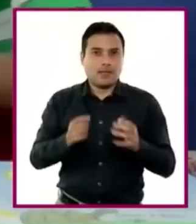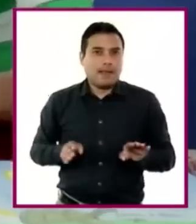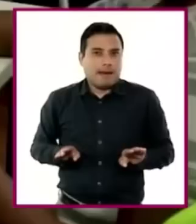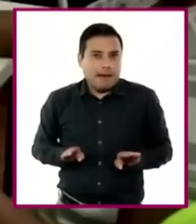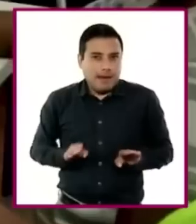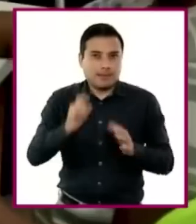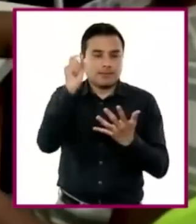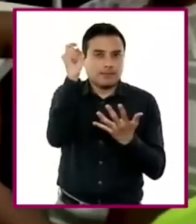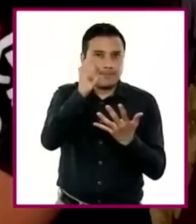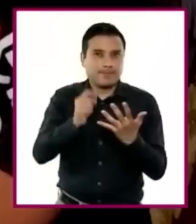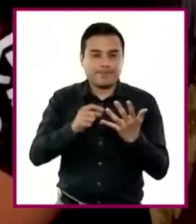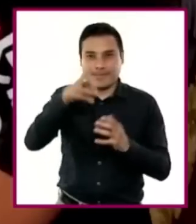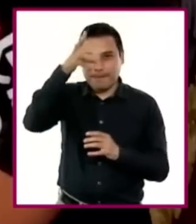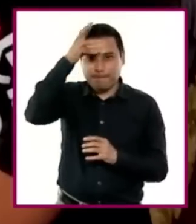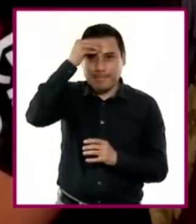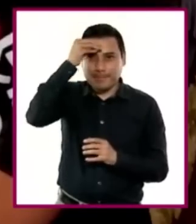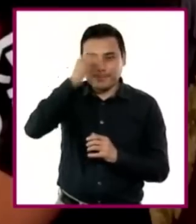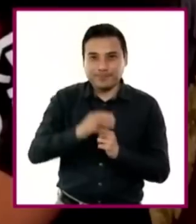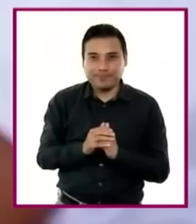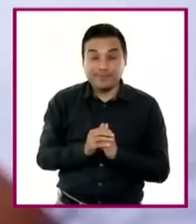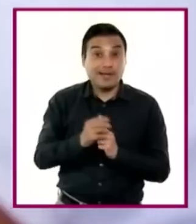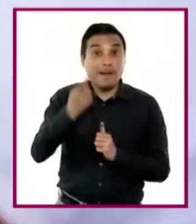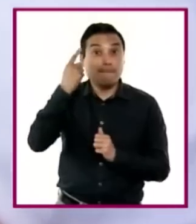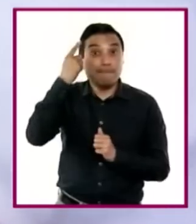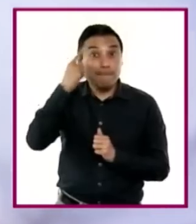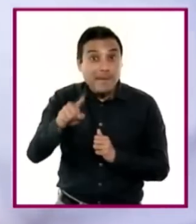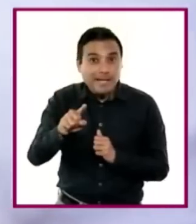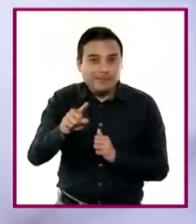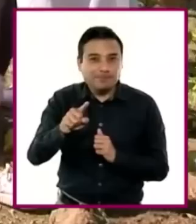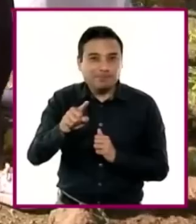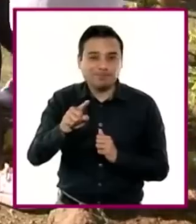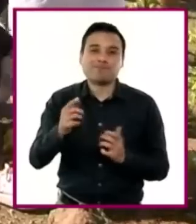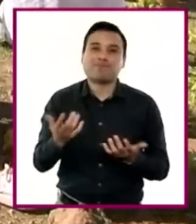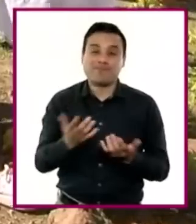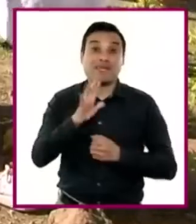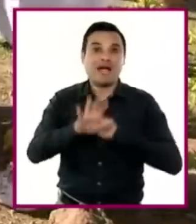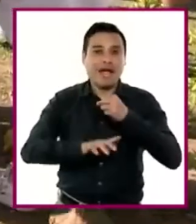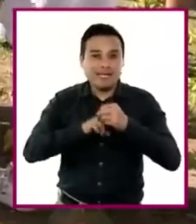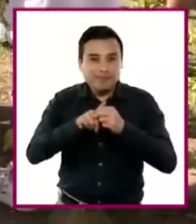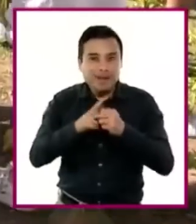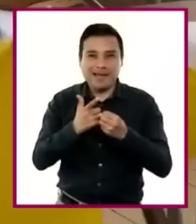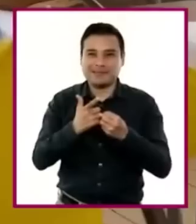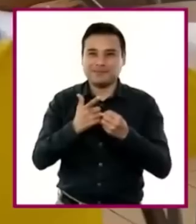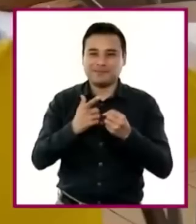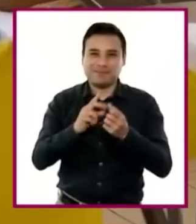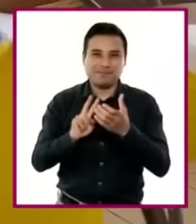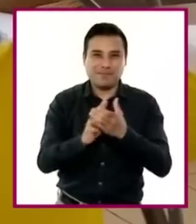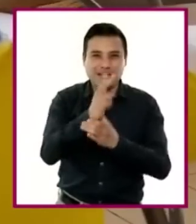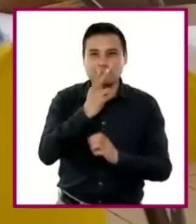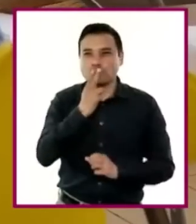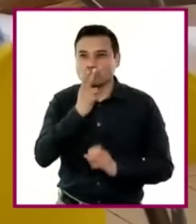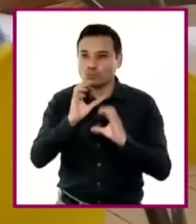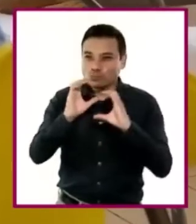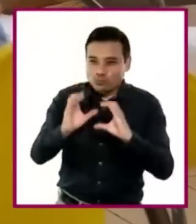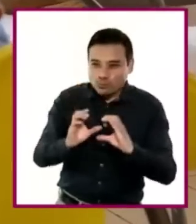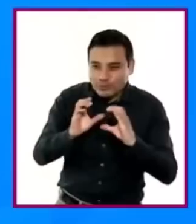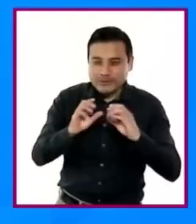indispensables para favorecer su relación con la naturaleza y la sociedad